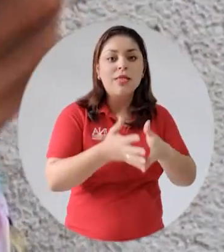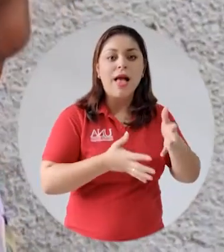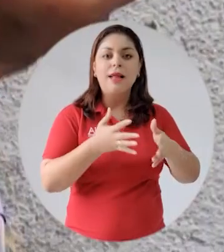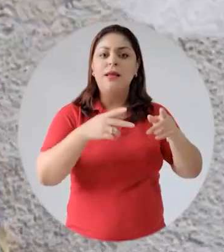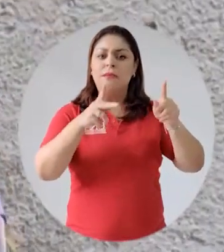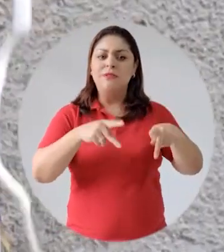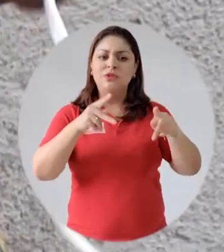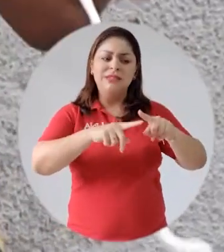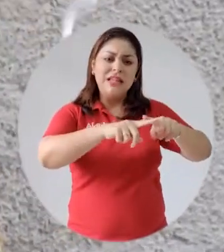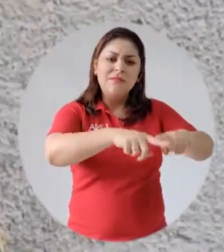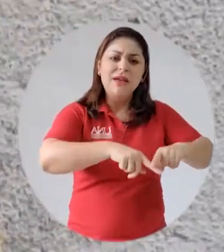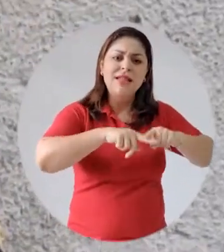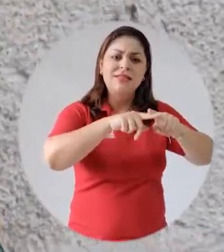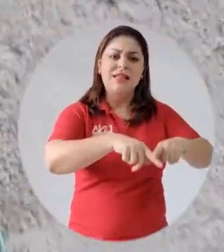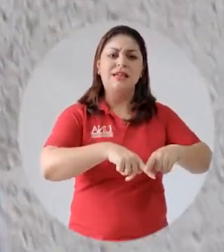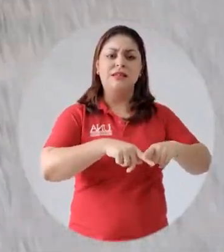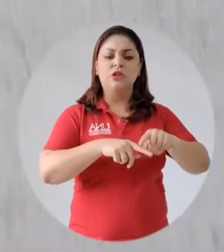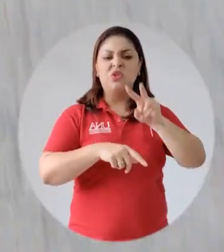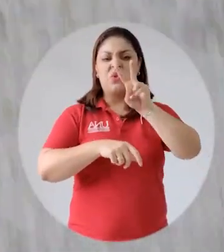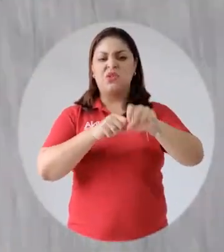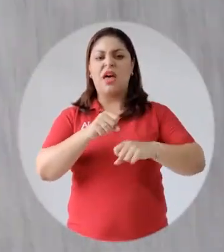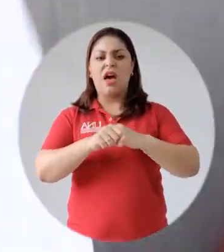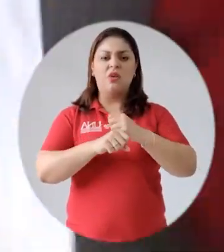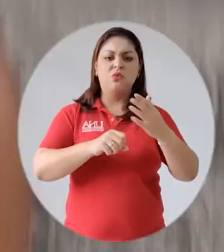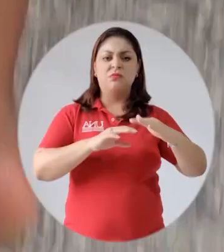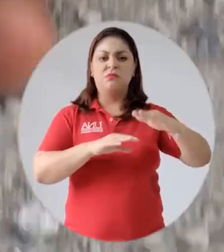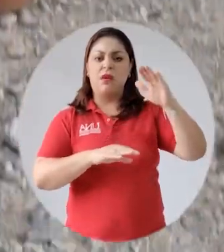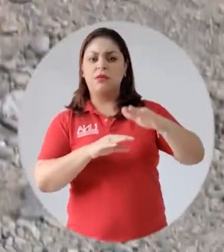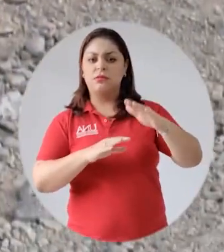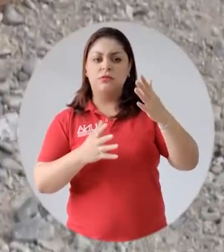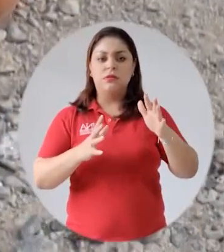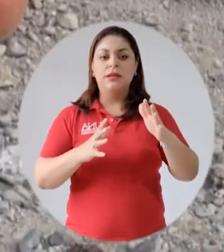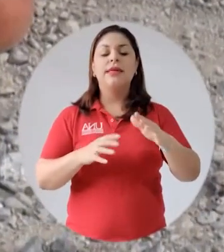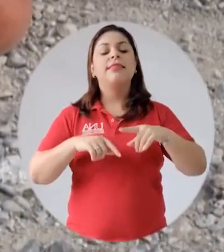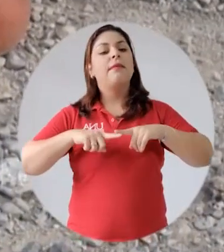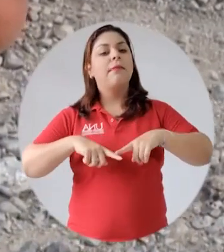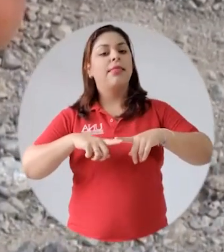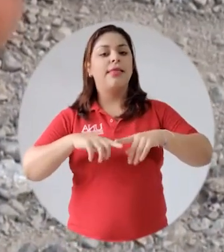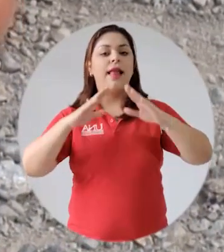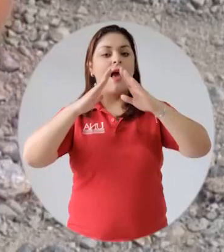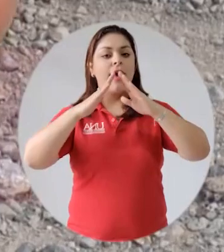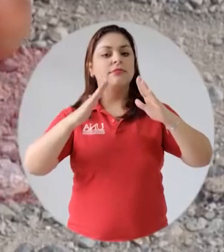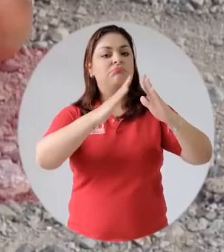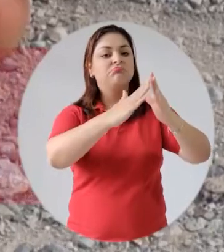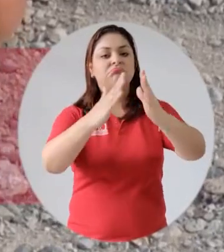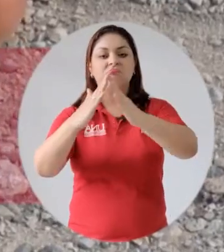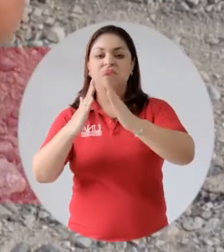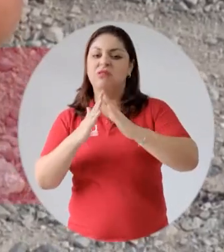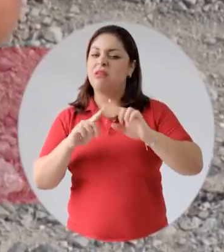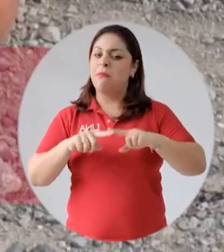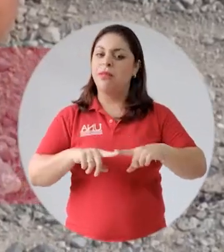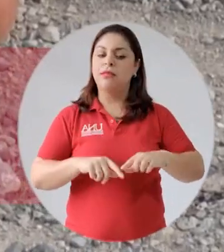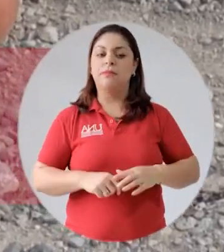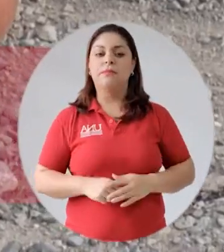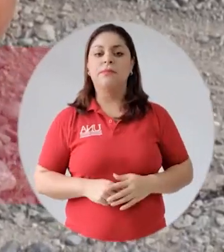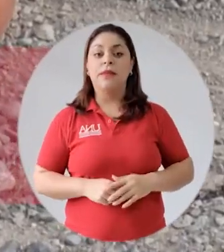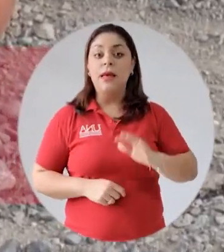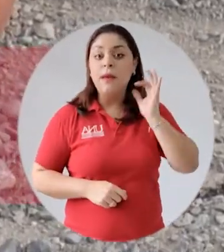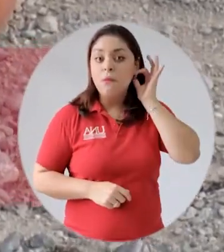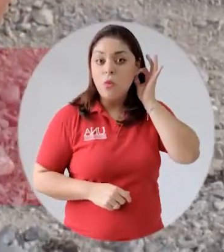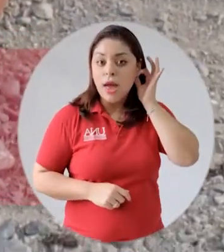que las mujeres casi 12 horas a la semana a estas actividades. Pero aquí es muy importante hacer la mención de que esto es en cuanto al